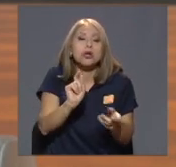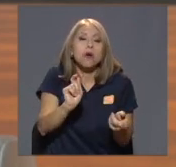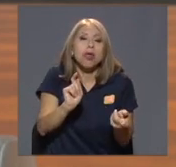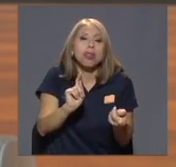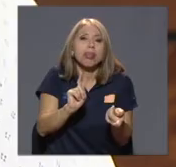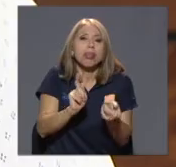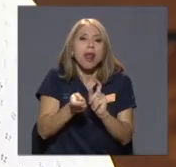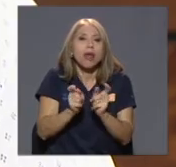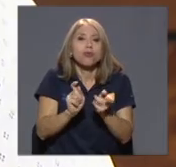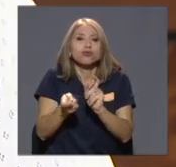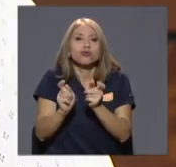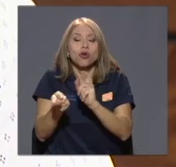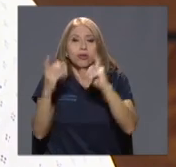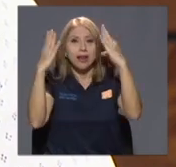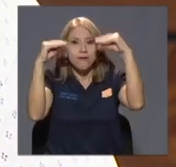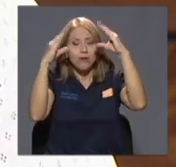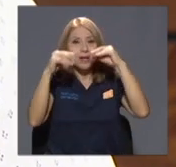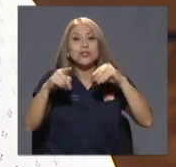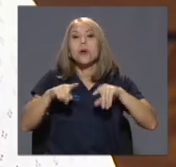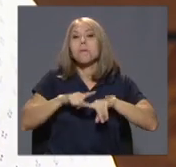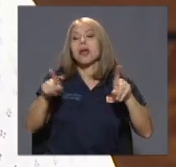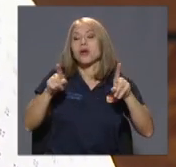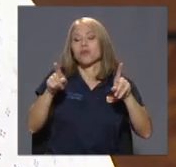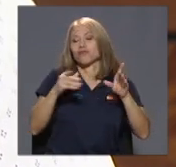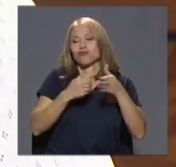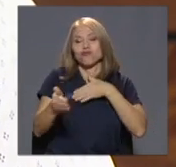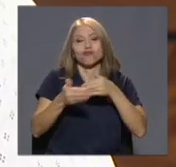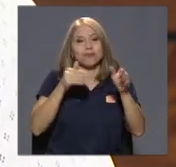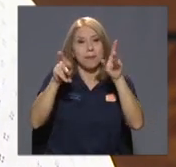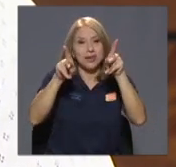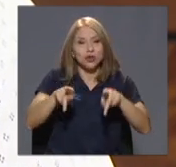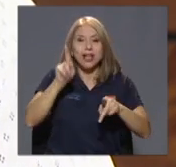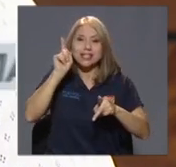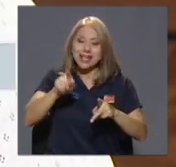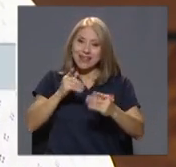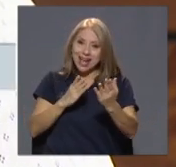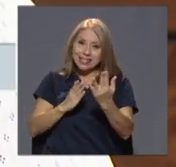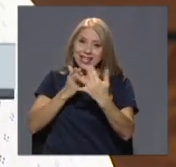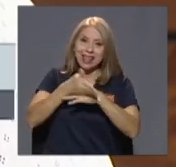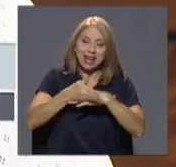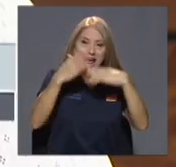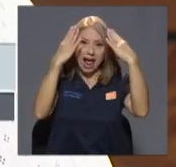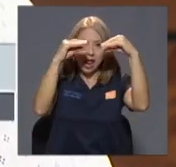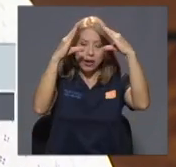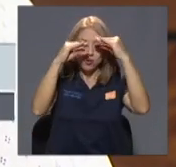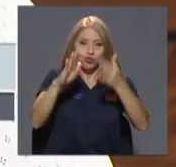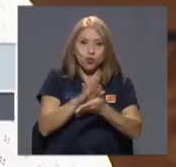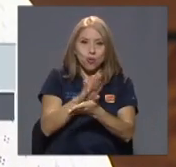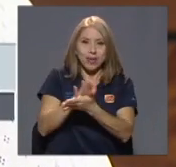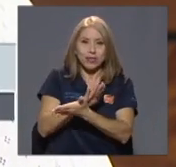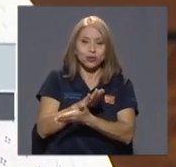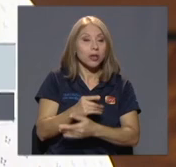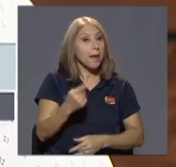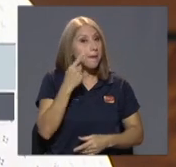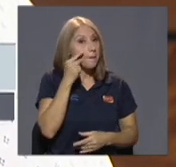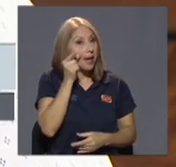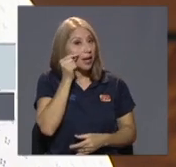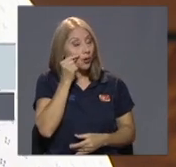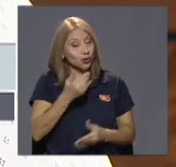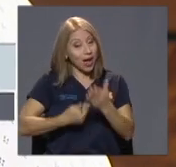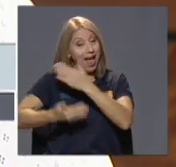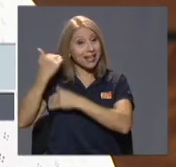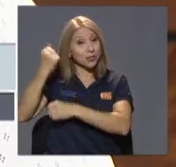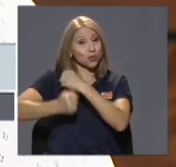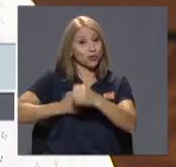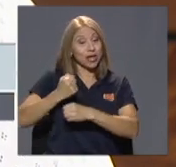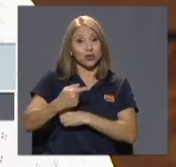puedan acceder a los documentos. Vea qué curioso, porque a mí me dejó una experiencia, una entrevista que hice algunos años al presidente Rafael